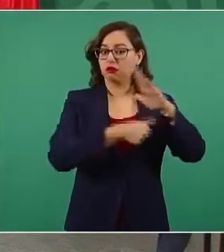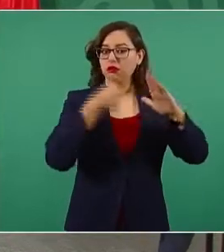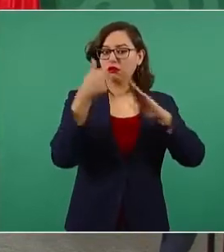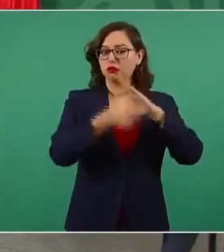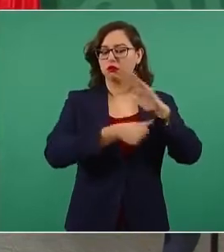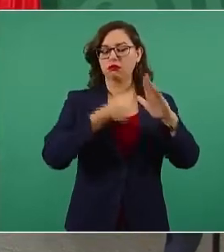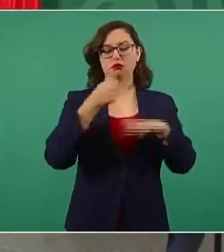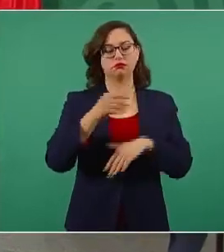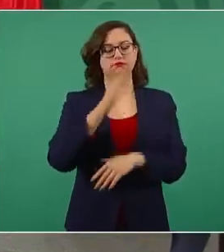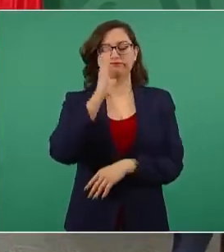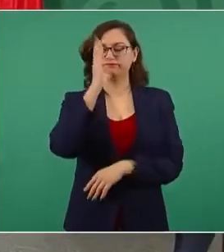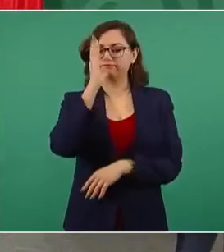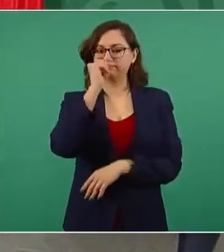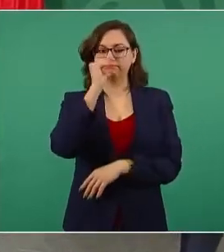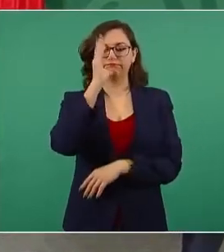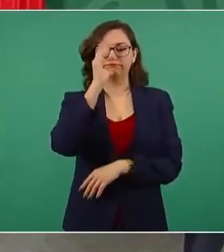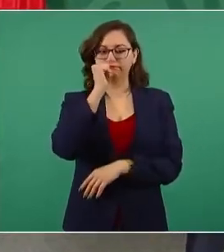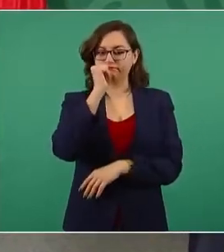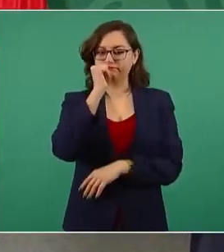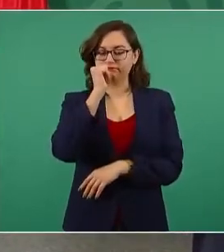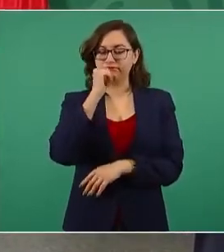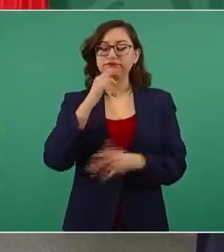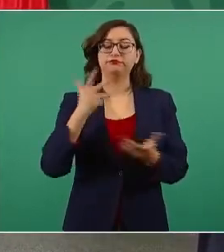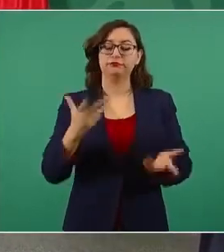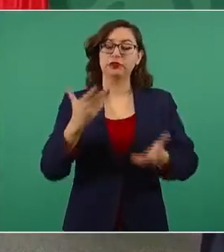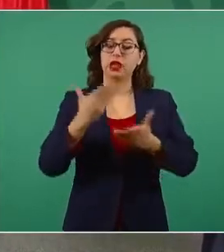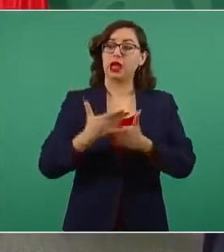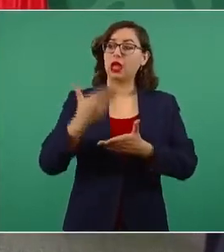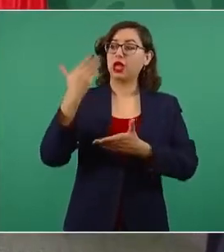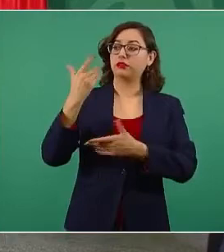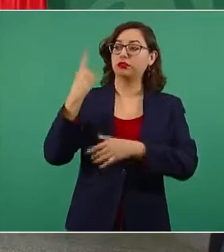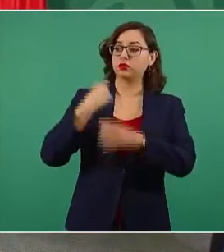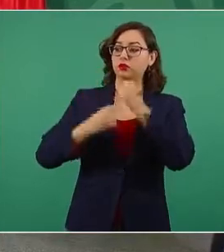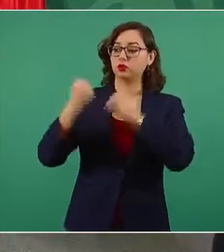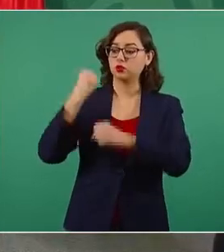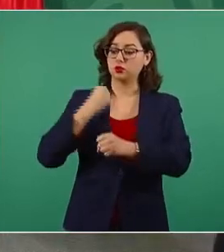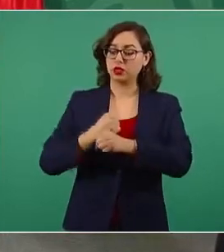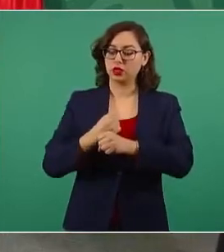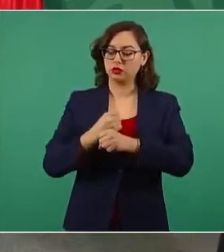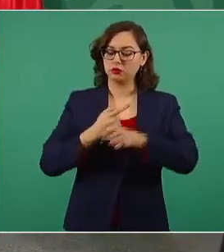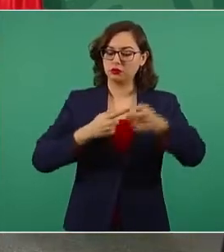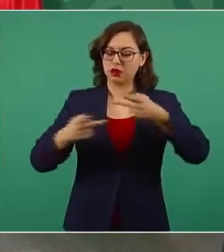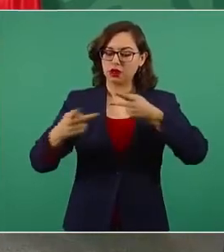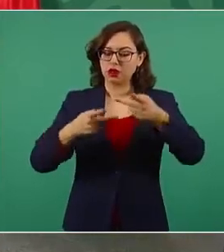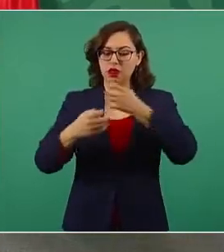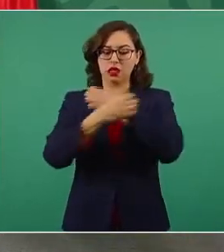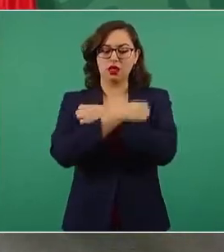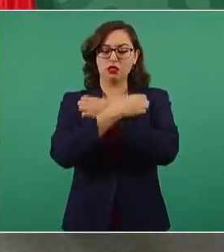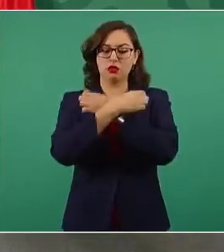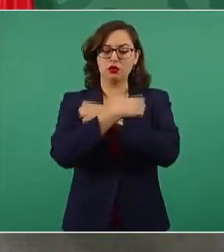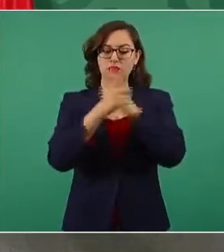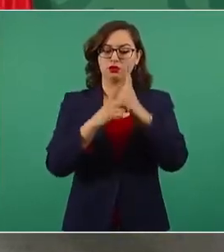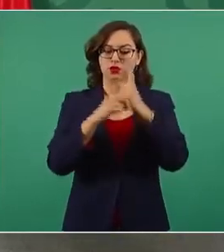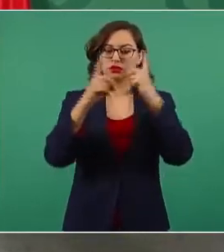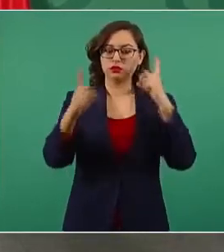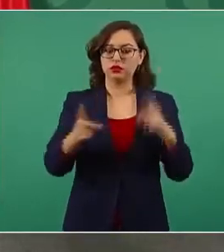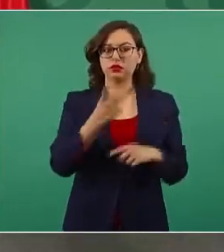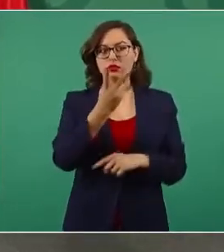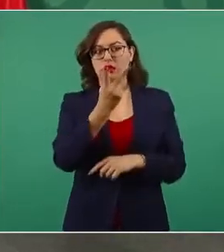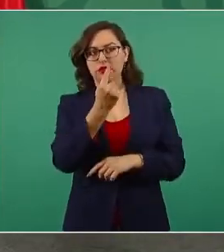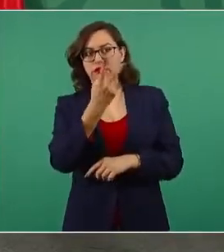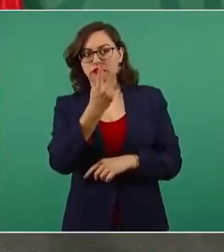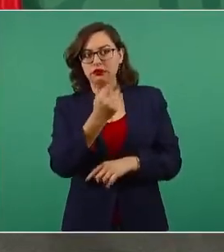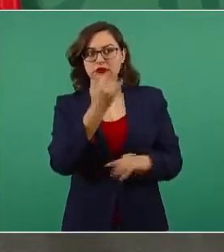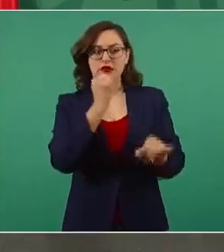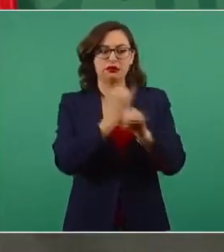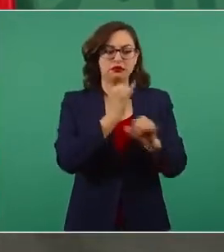Fue una medida alternativa la educación a distancia, pero no podemos